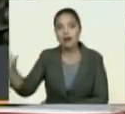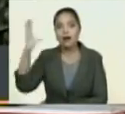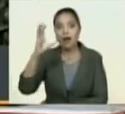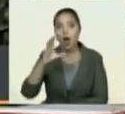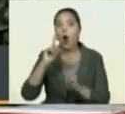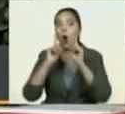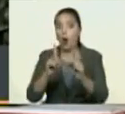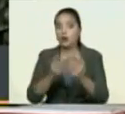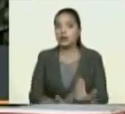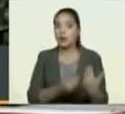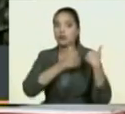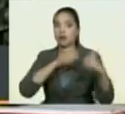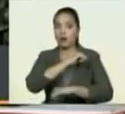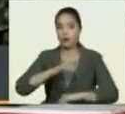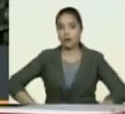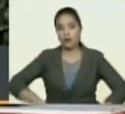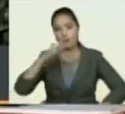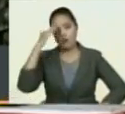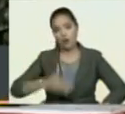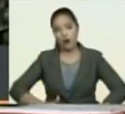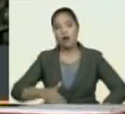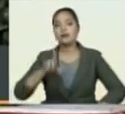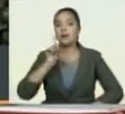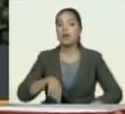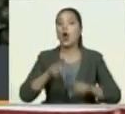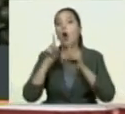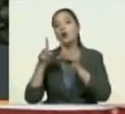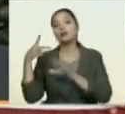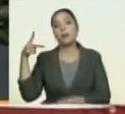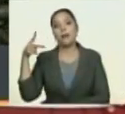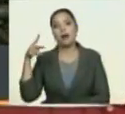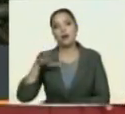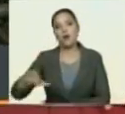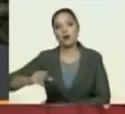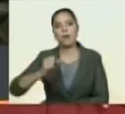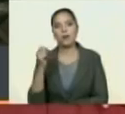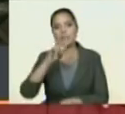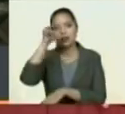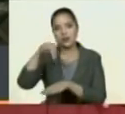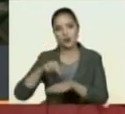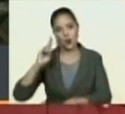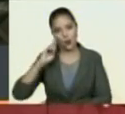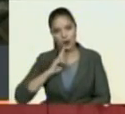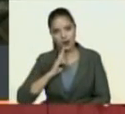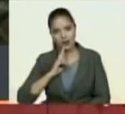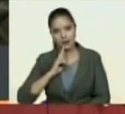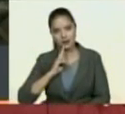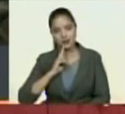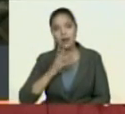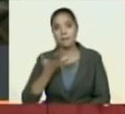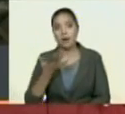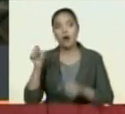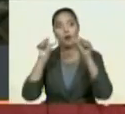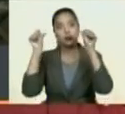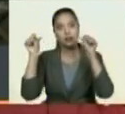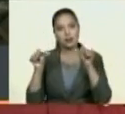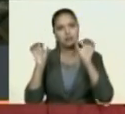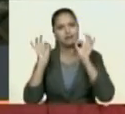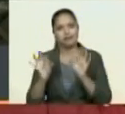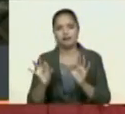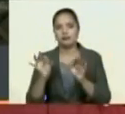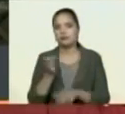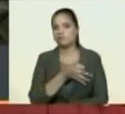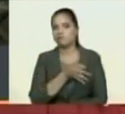parroquias la responsabilidad de la Guardia Nacional Bolivariana y 11 parroquias la Policía Nacional Bolivariana, para hacer un sistema